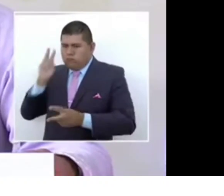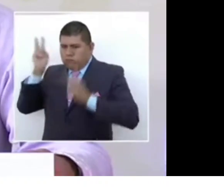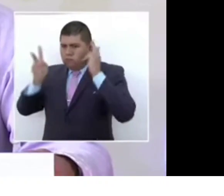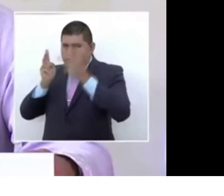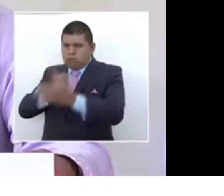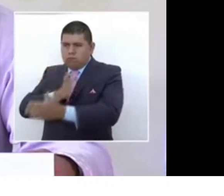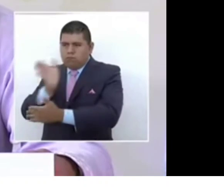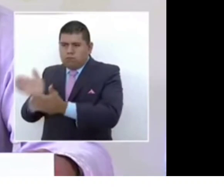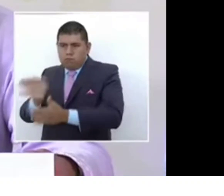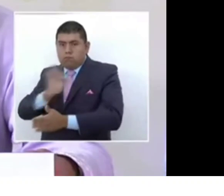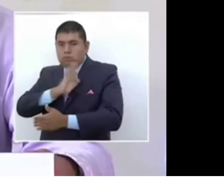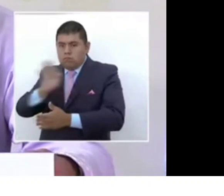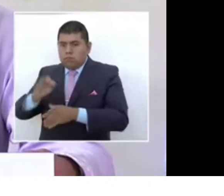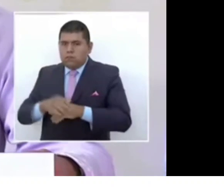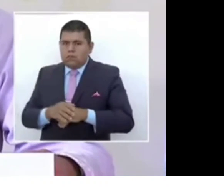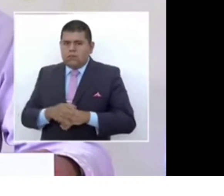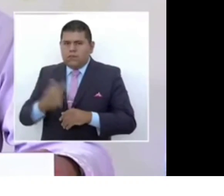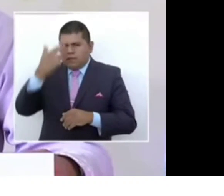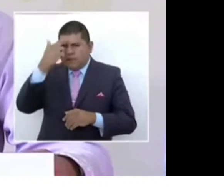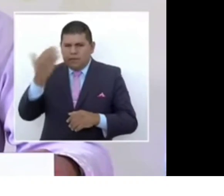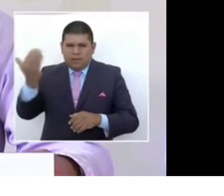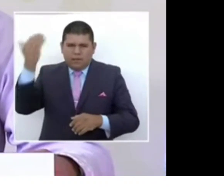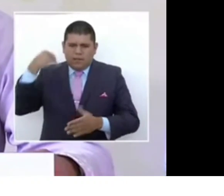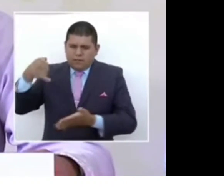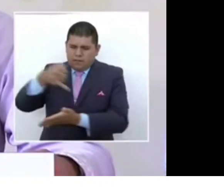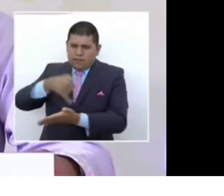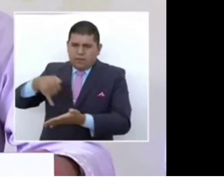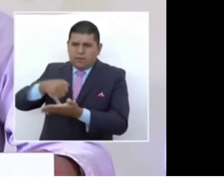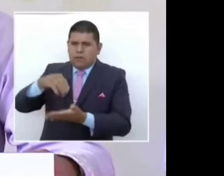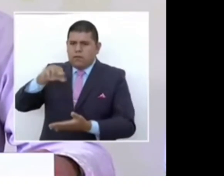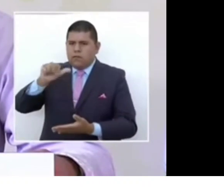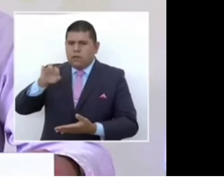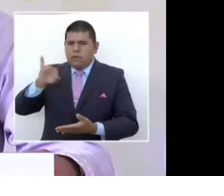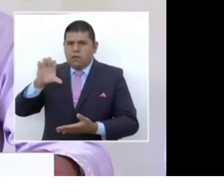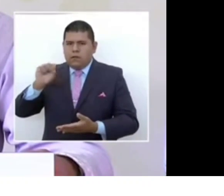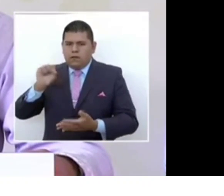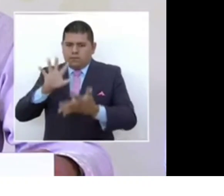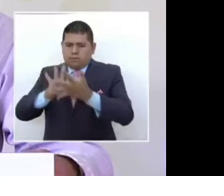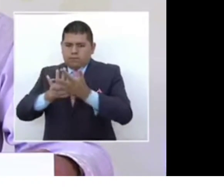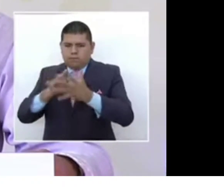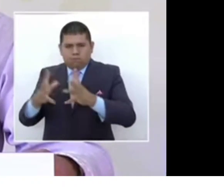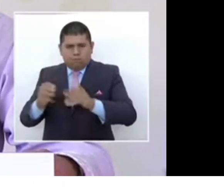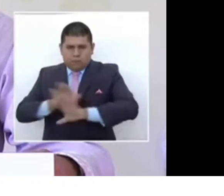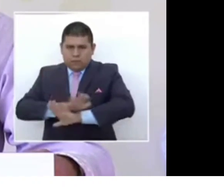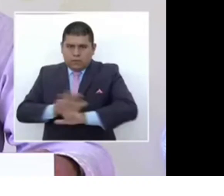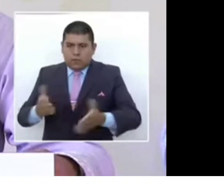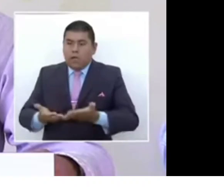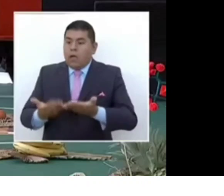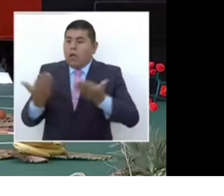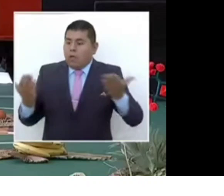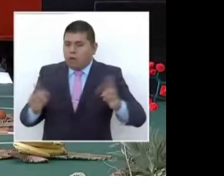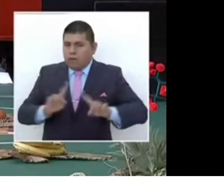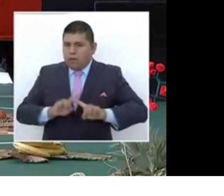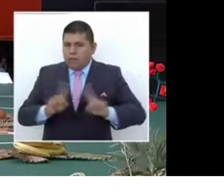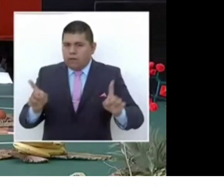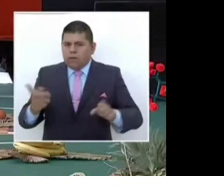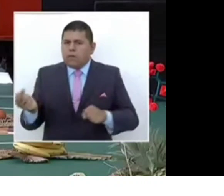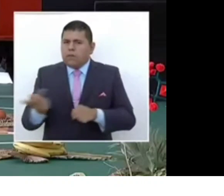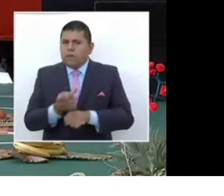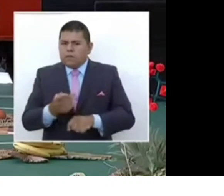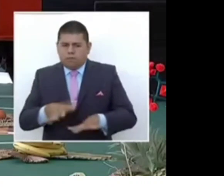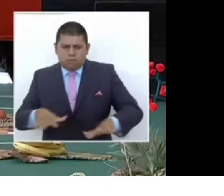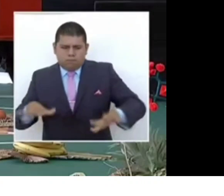sabemos, las Islas Marías dejaron de ser un penal y ya son un centro de